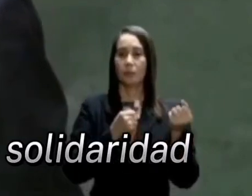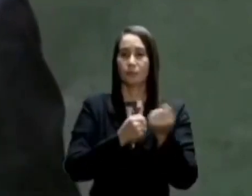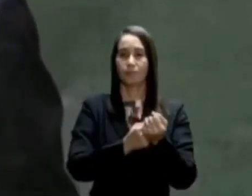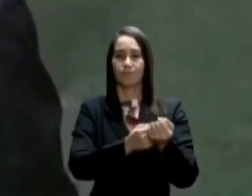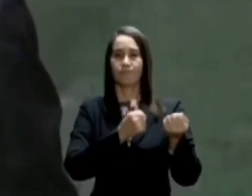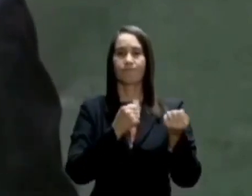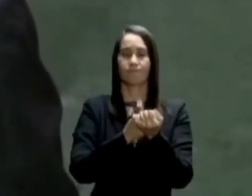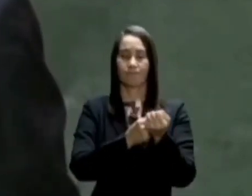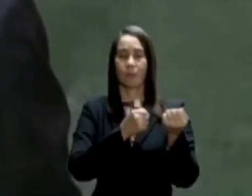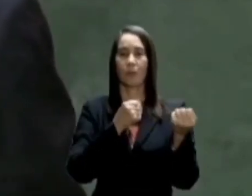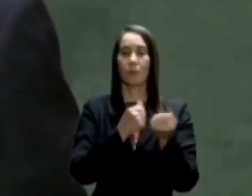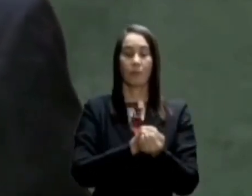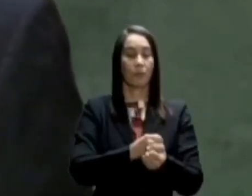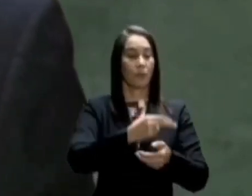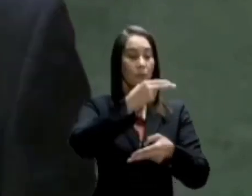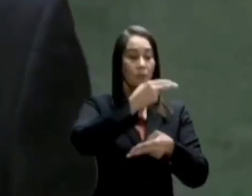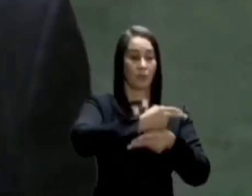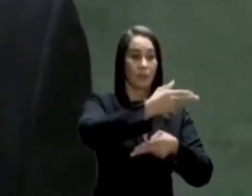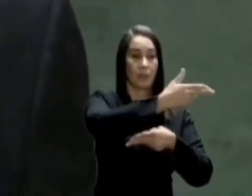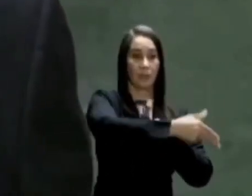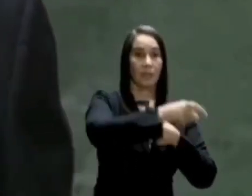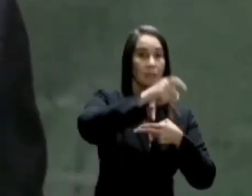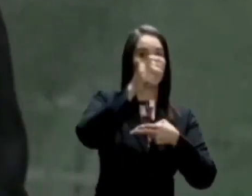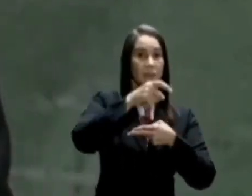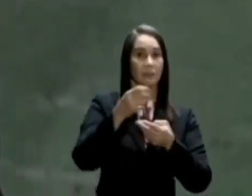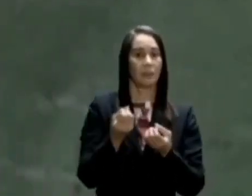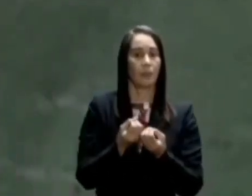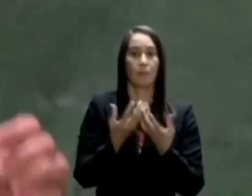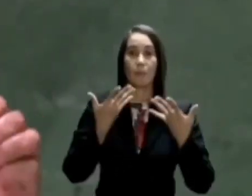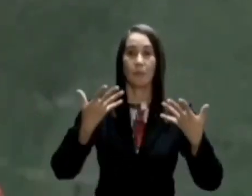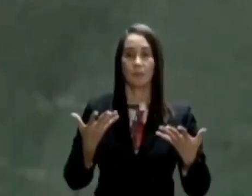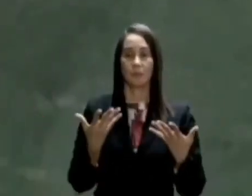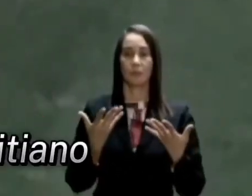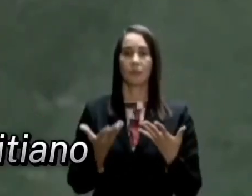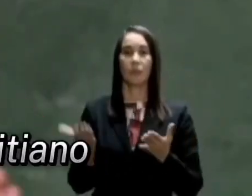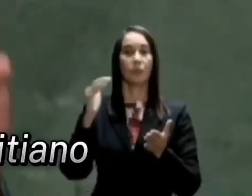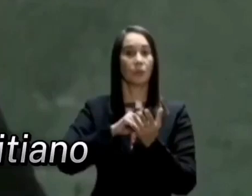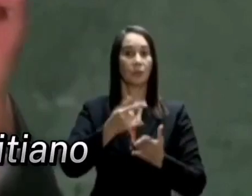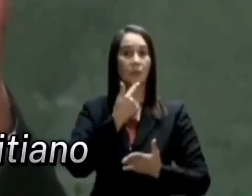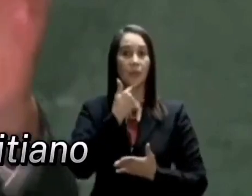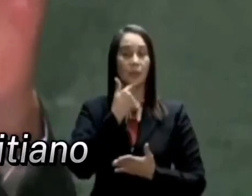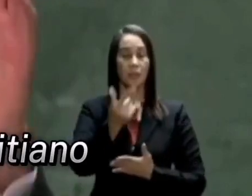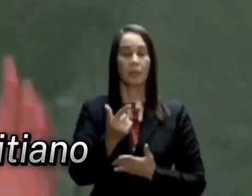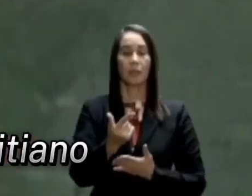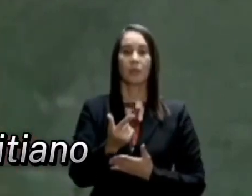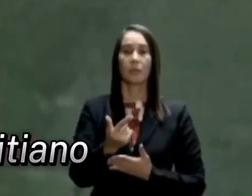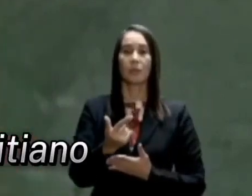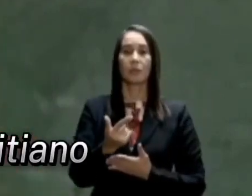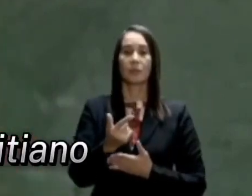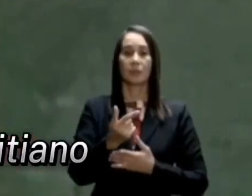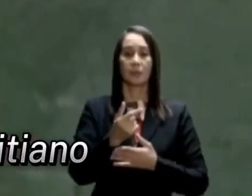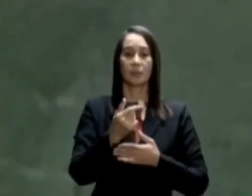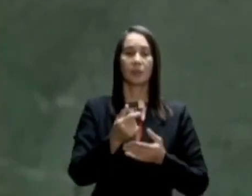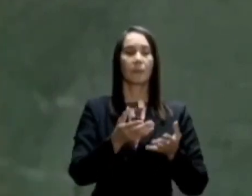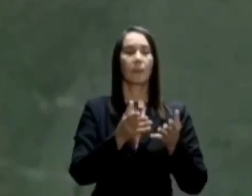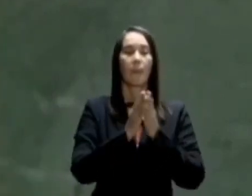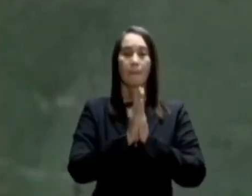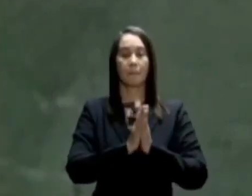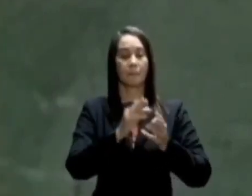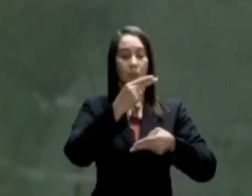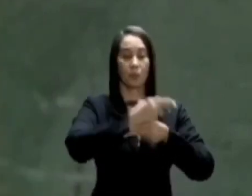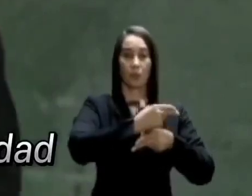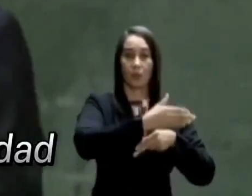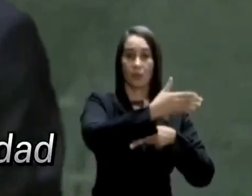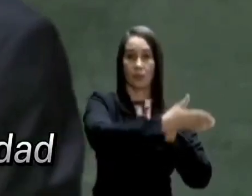solidaridad Haití necesita mucho y quiero reiterar nuestra solidaridad con el pueblo haitiano Pero